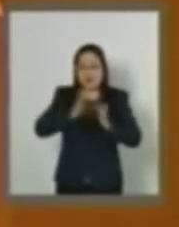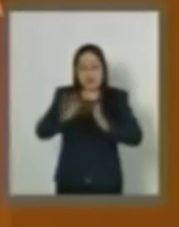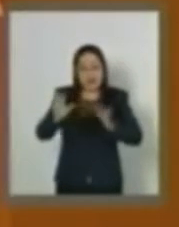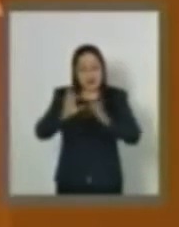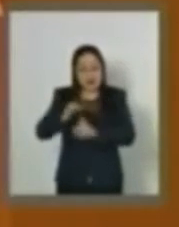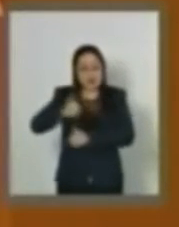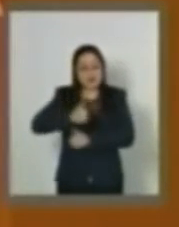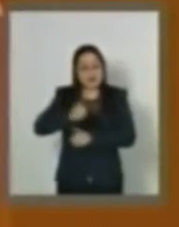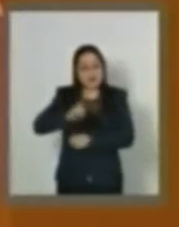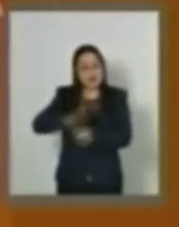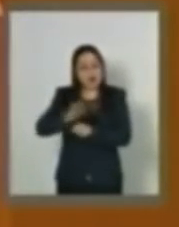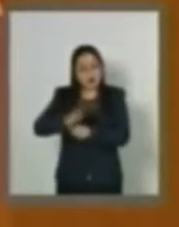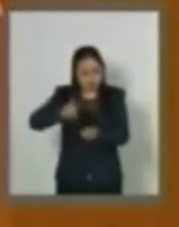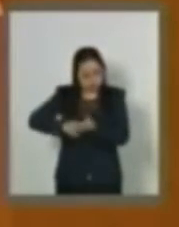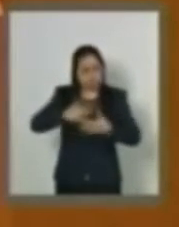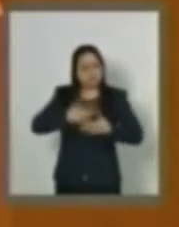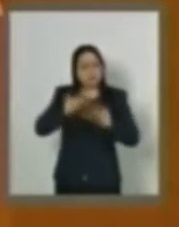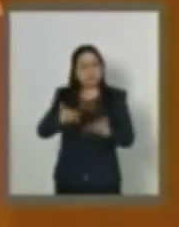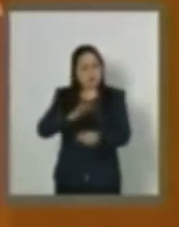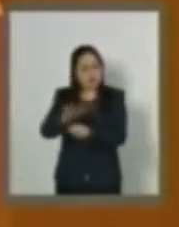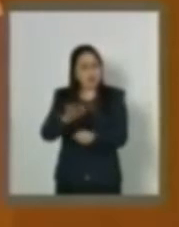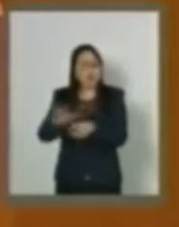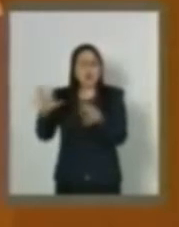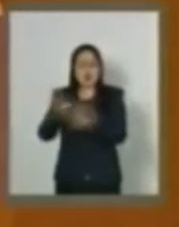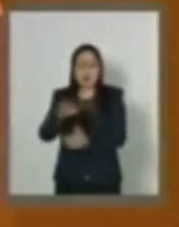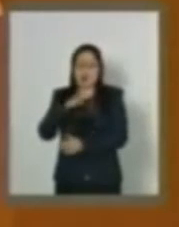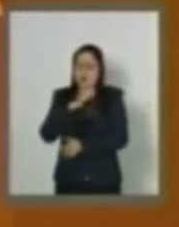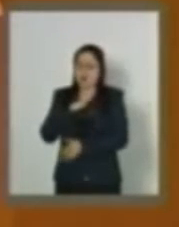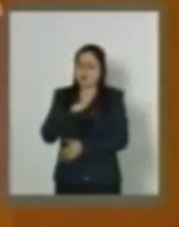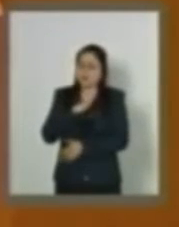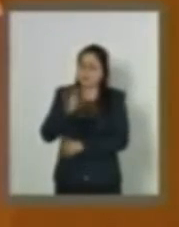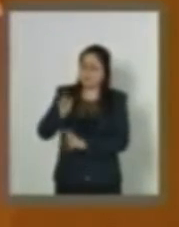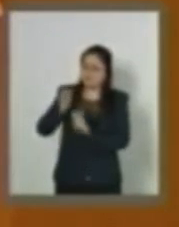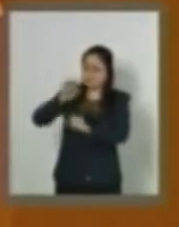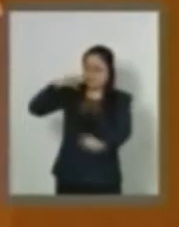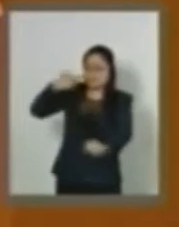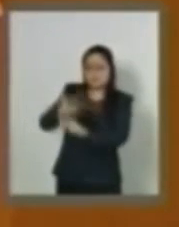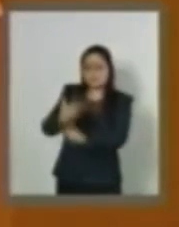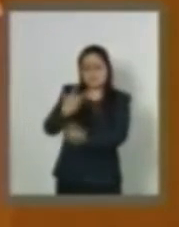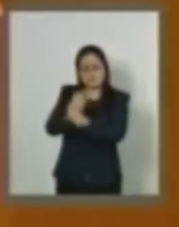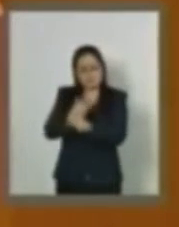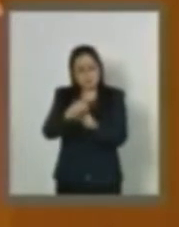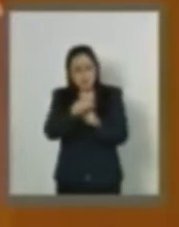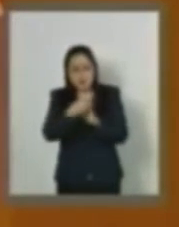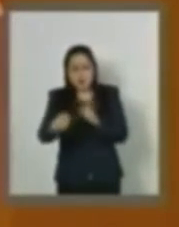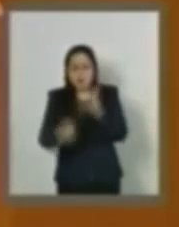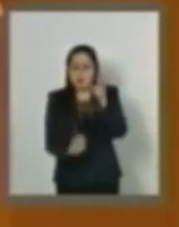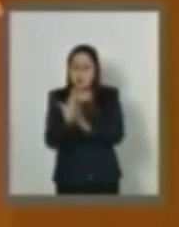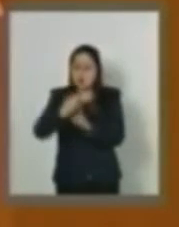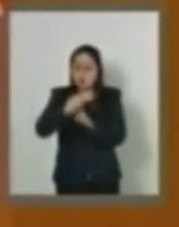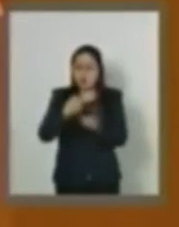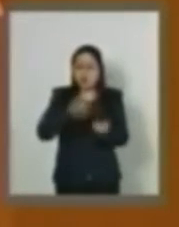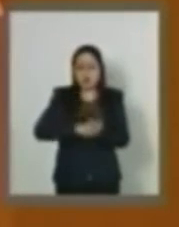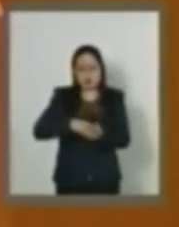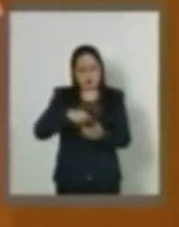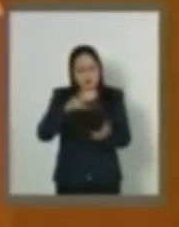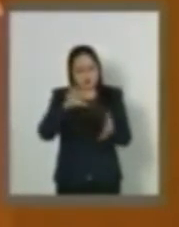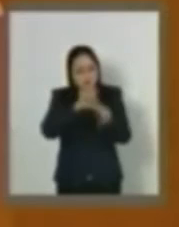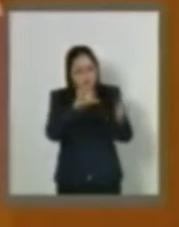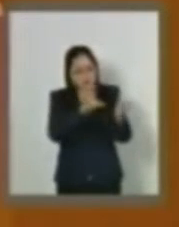Sansores del PT y también los coordinadores del PRD y PAN, ¿no?, de estas señalamientos que hicieron por